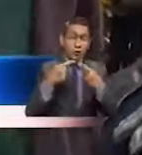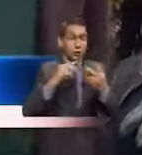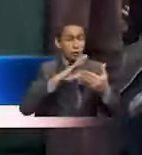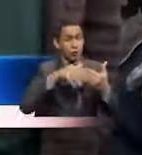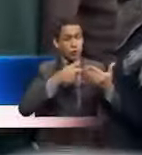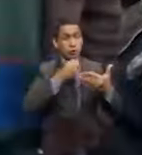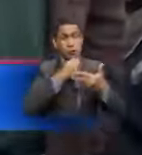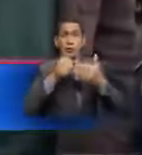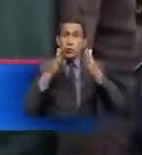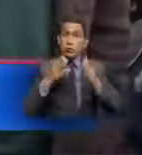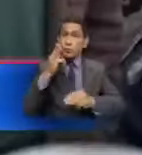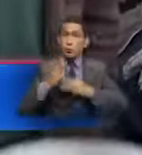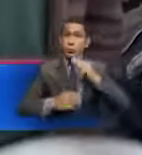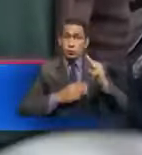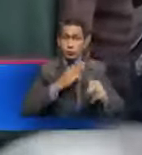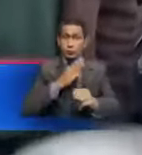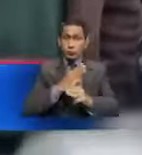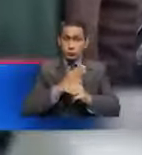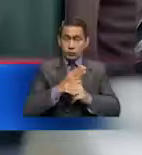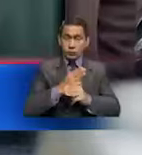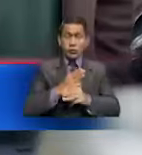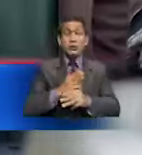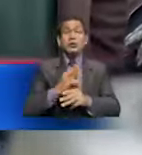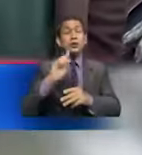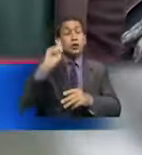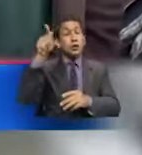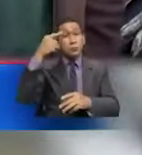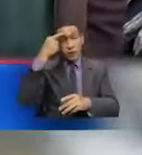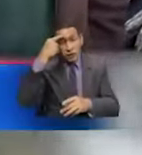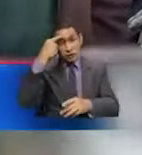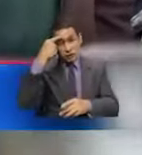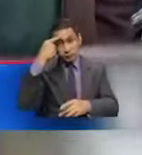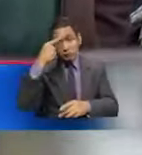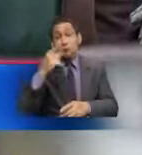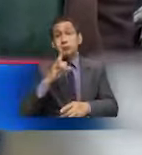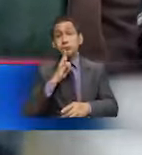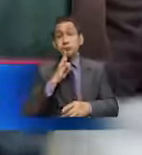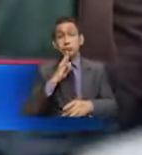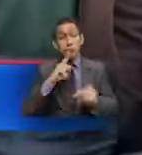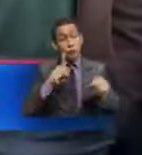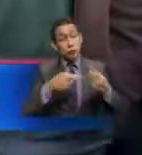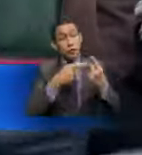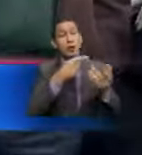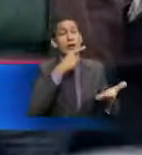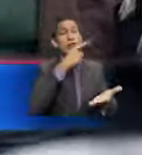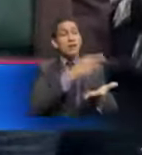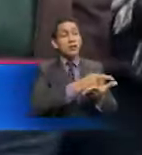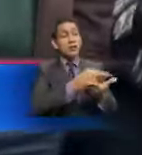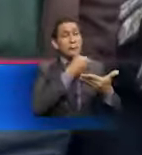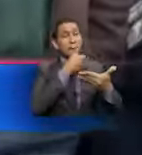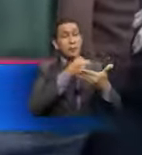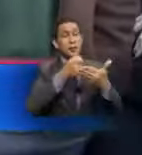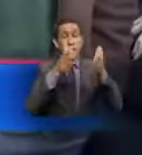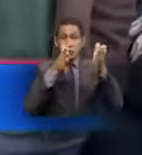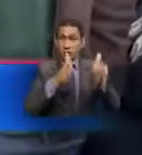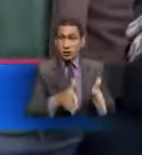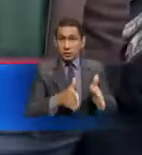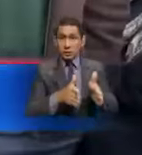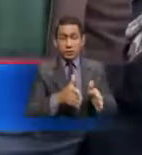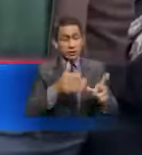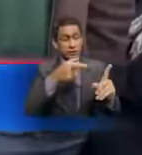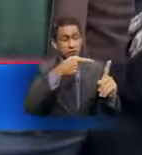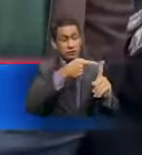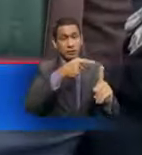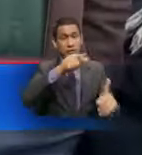del mundo. Es un ataque a la verdad y un ataque al derecho del público a saber. Julian es un preso político y su vida corre